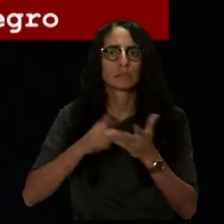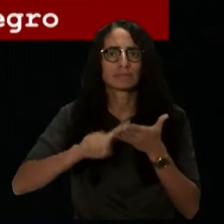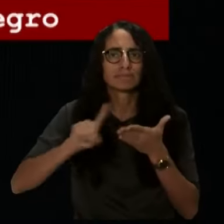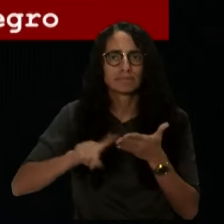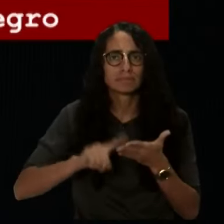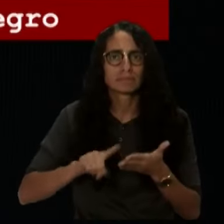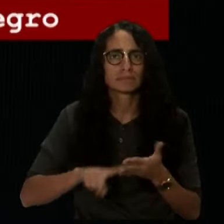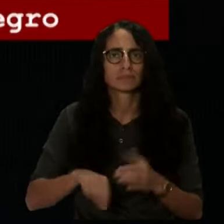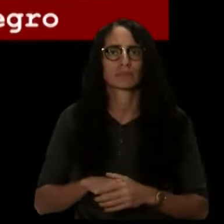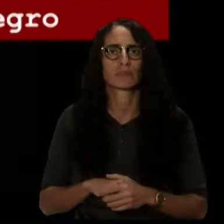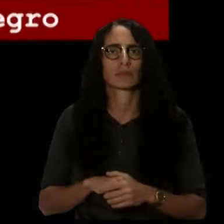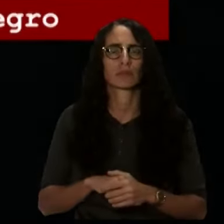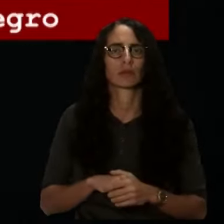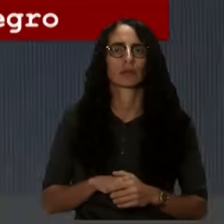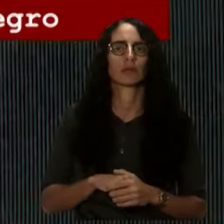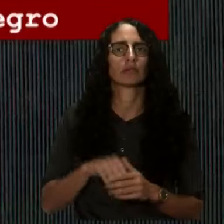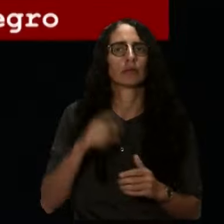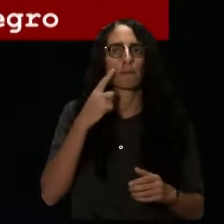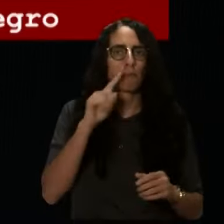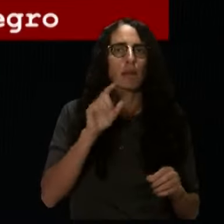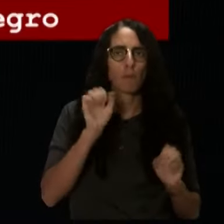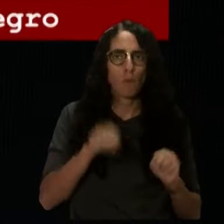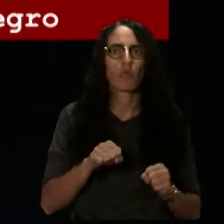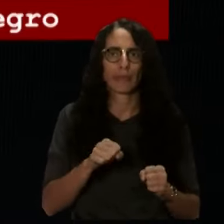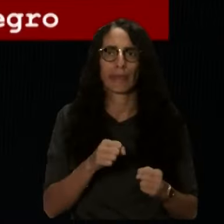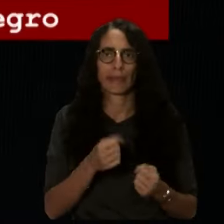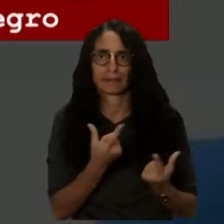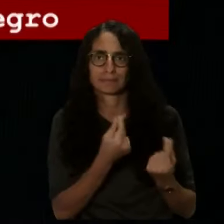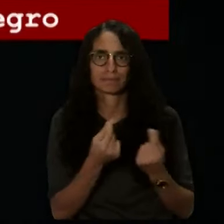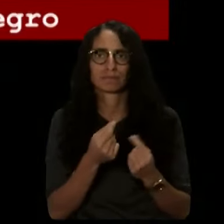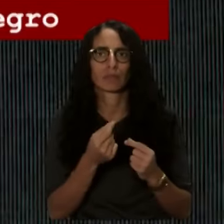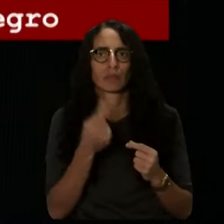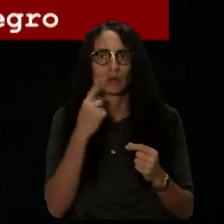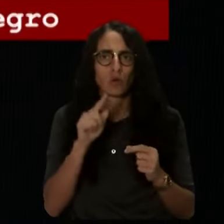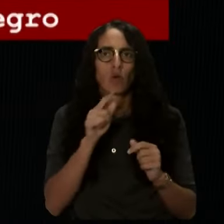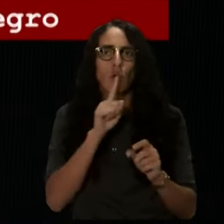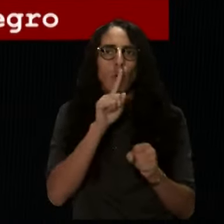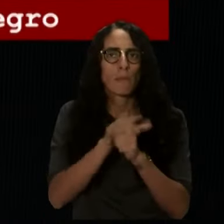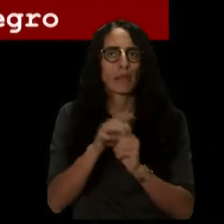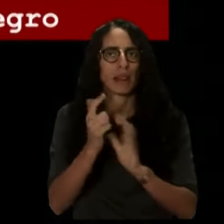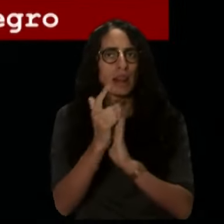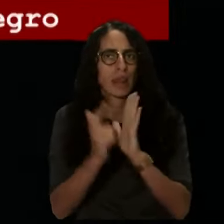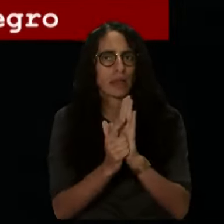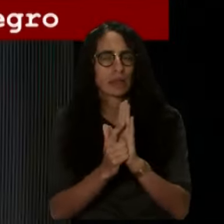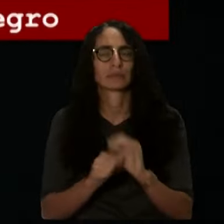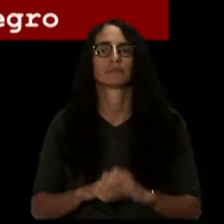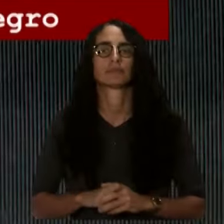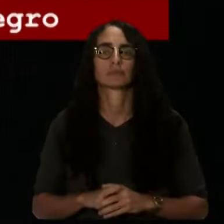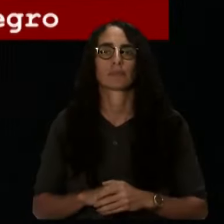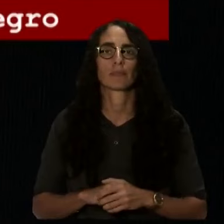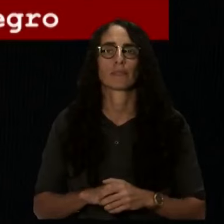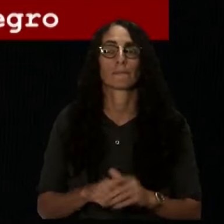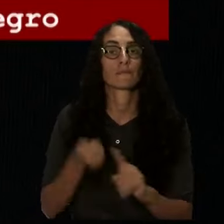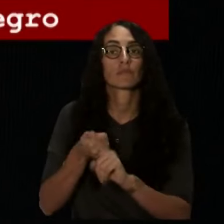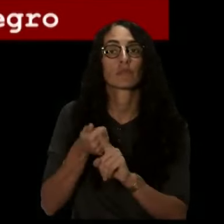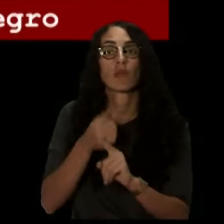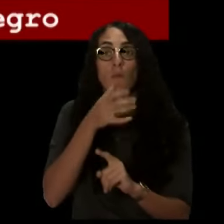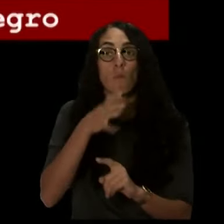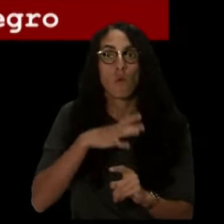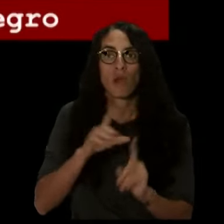este verdad someter a estos individuos este ante la ley dados estos hechos la dama cuando